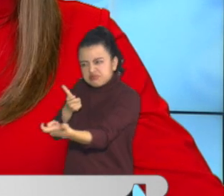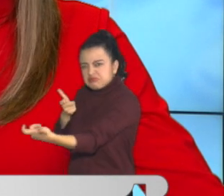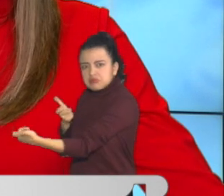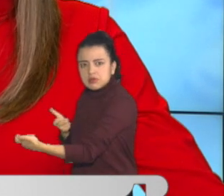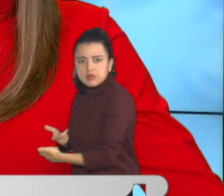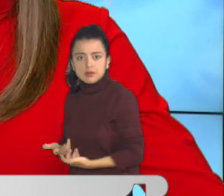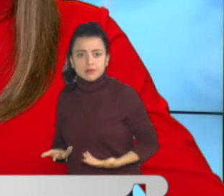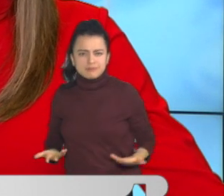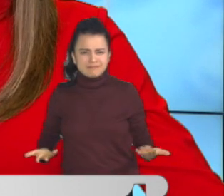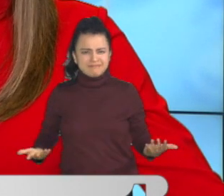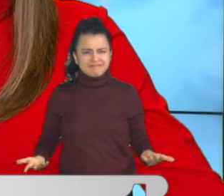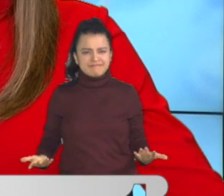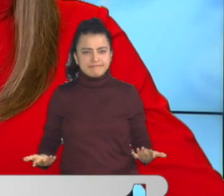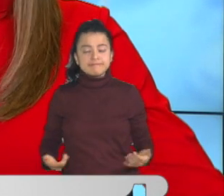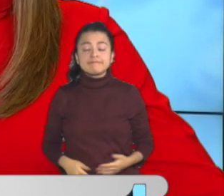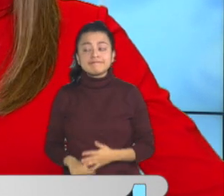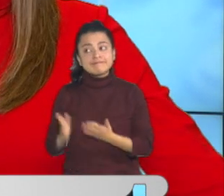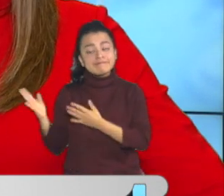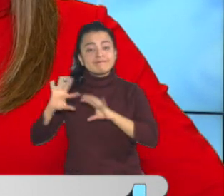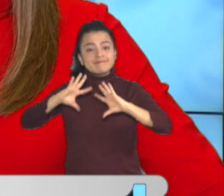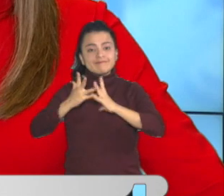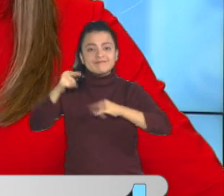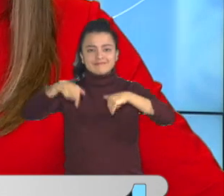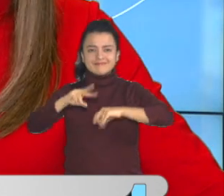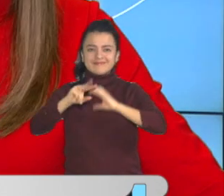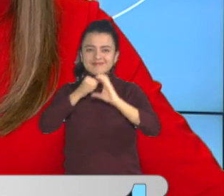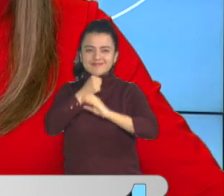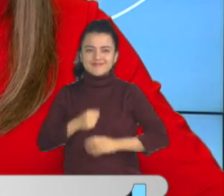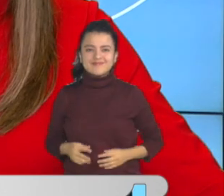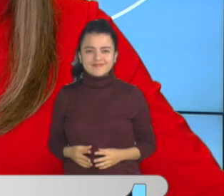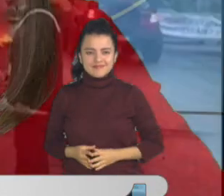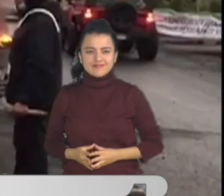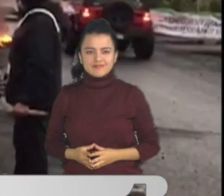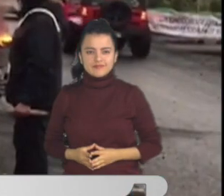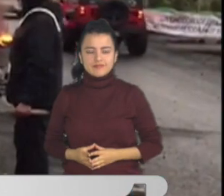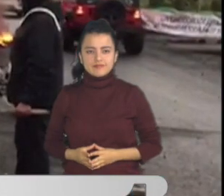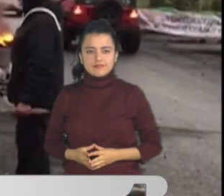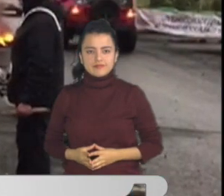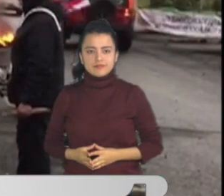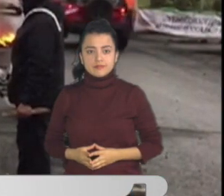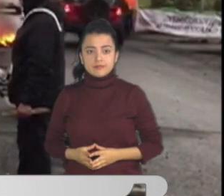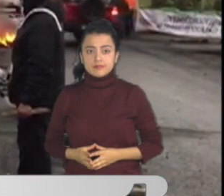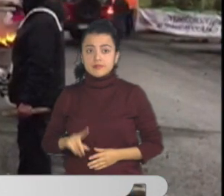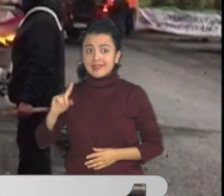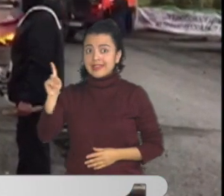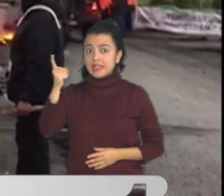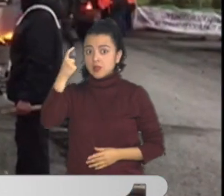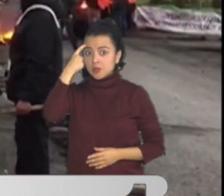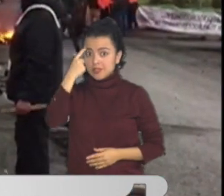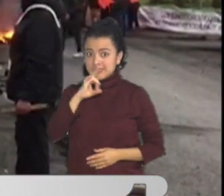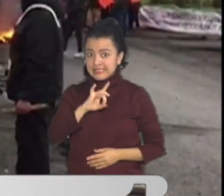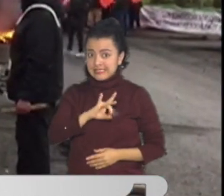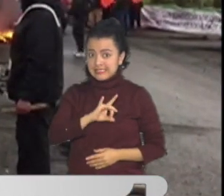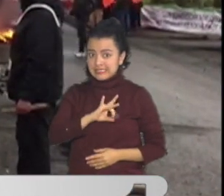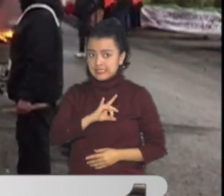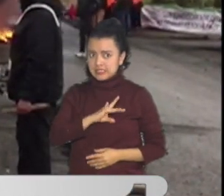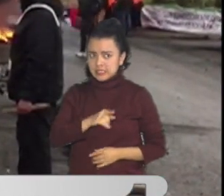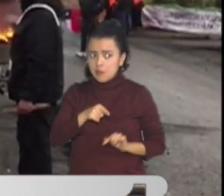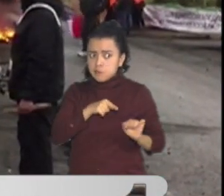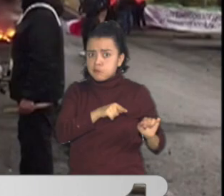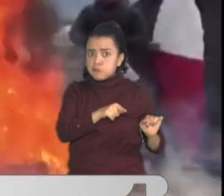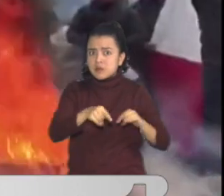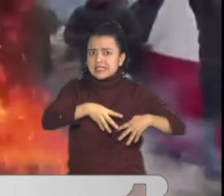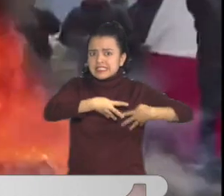Uvalde, Texas. Las noticias del mundo en Noticentro 1 CMI. El gobierno de Chile y los trabajadores de la minera